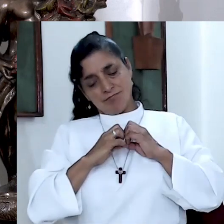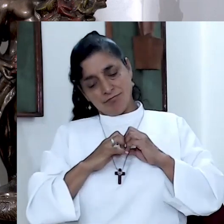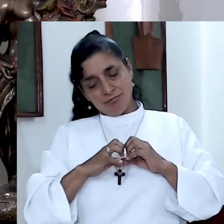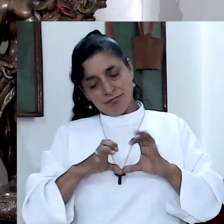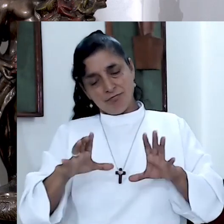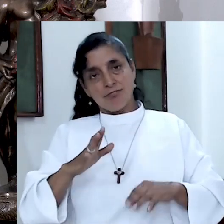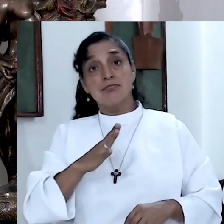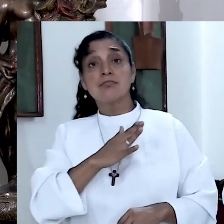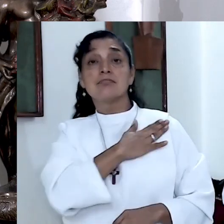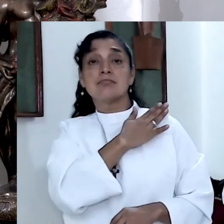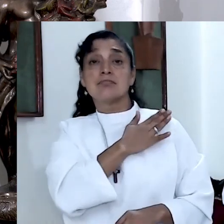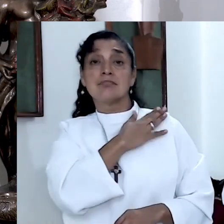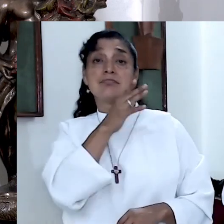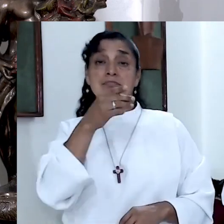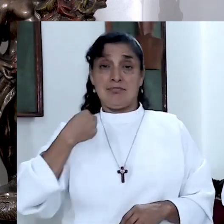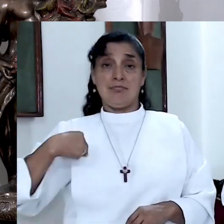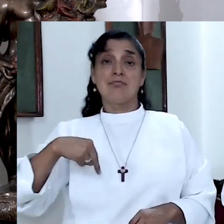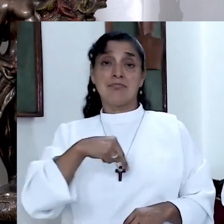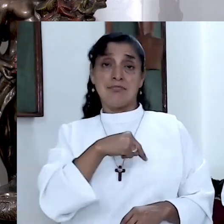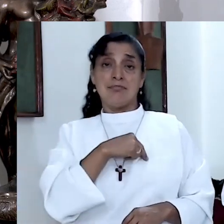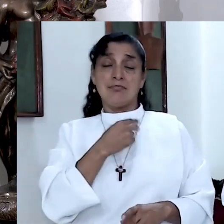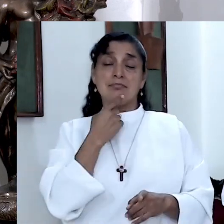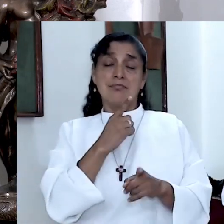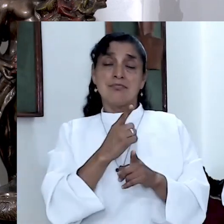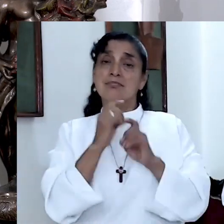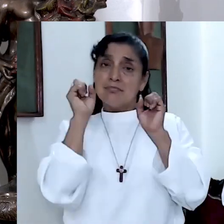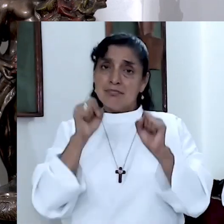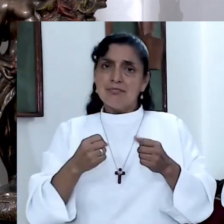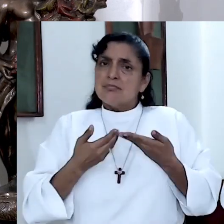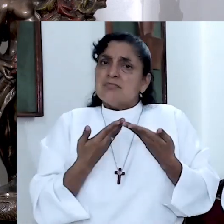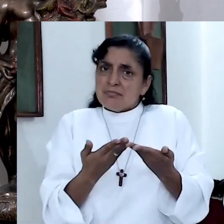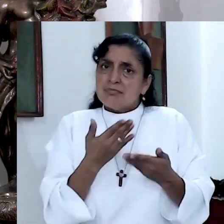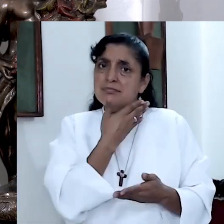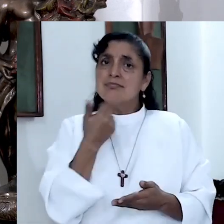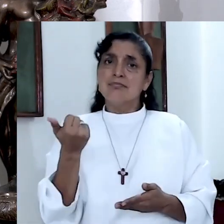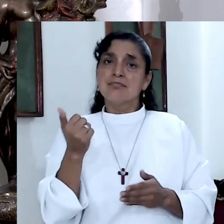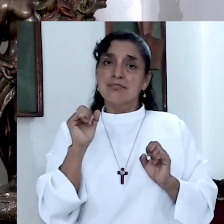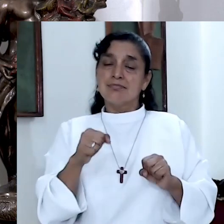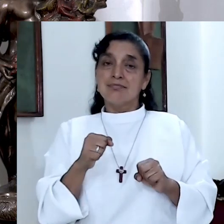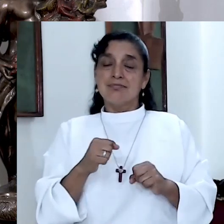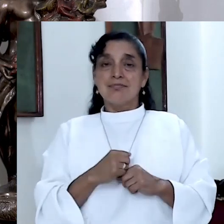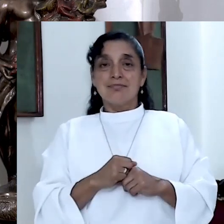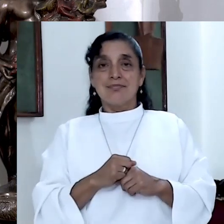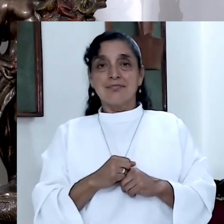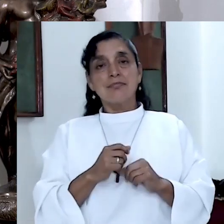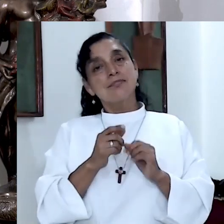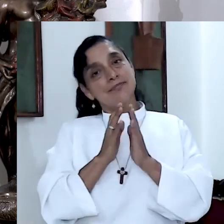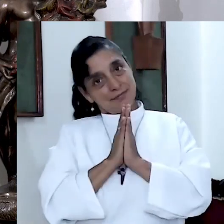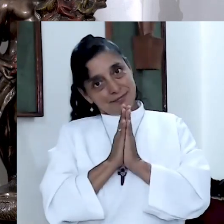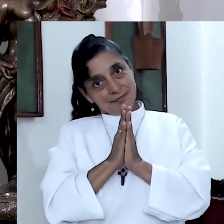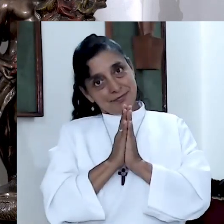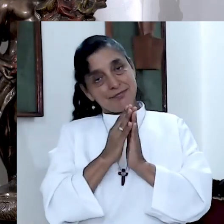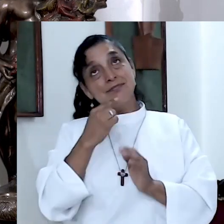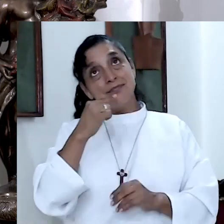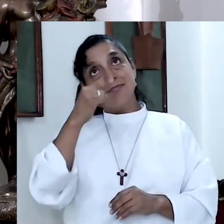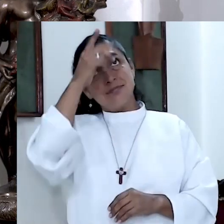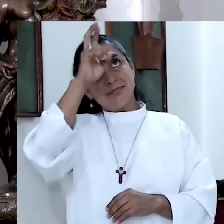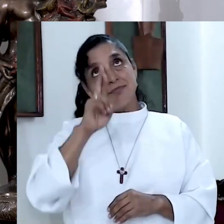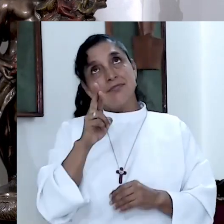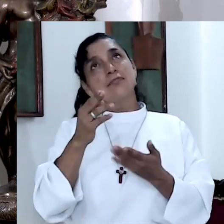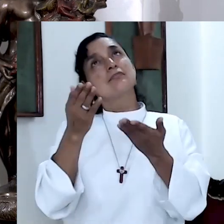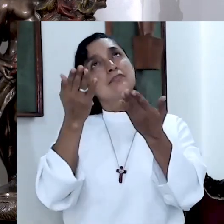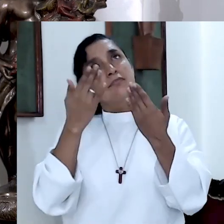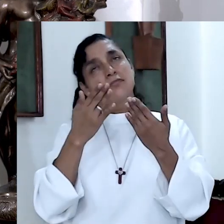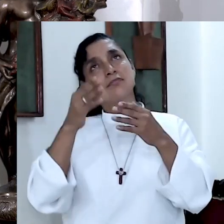Él confía en nosotros, que podemos dar lo mejor. Por eso pidamos al Señor que nos dé